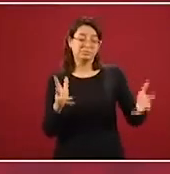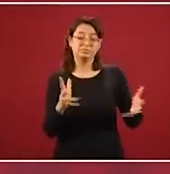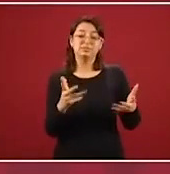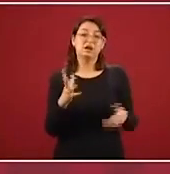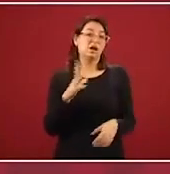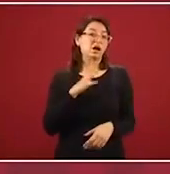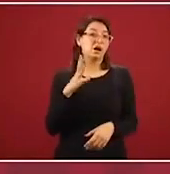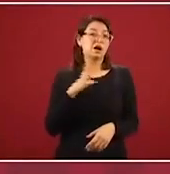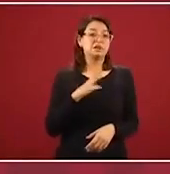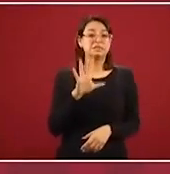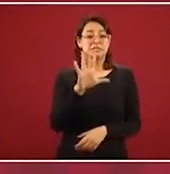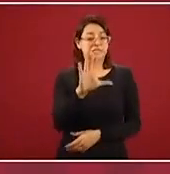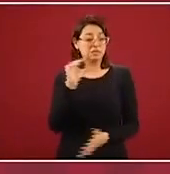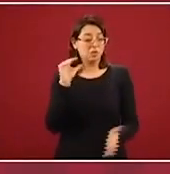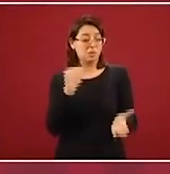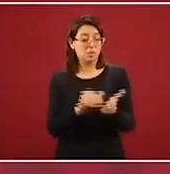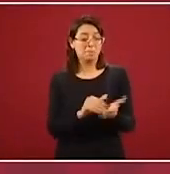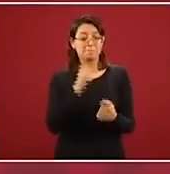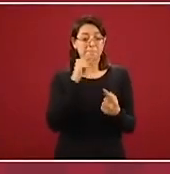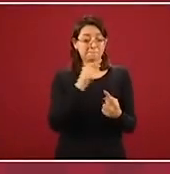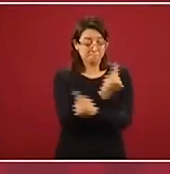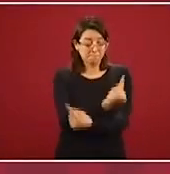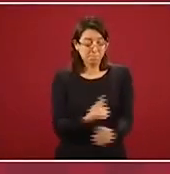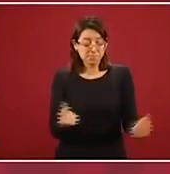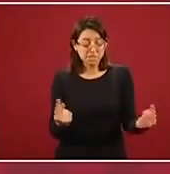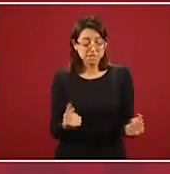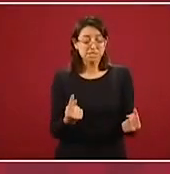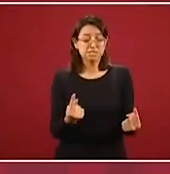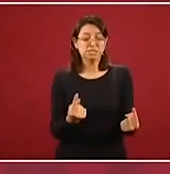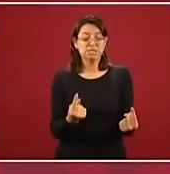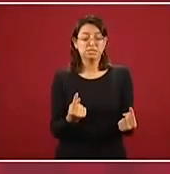cerca de 5,000 niños en particular, en el caso